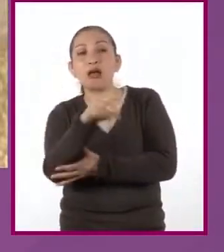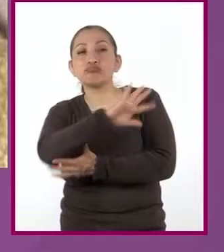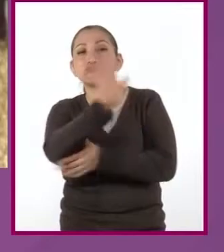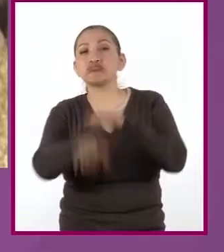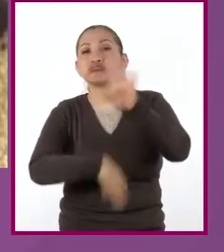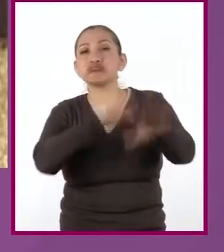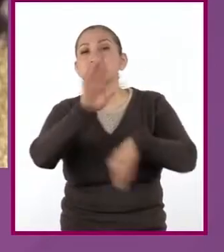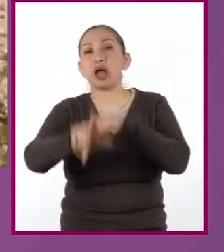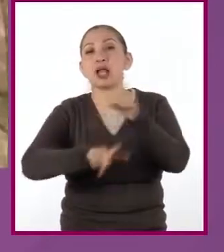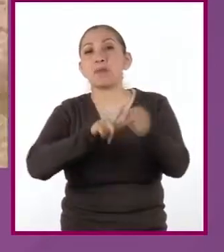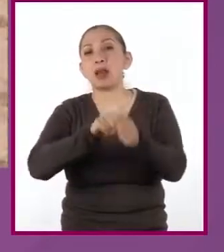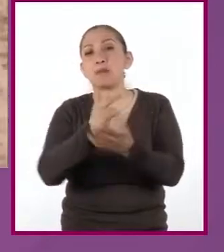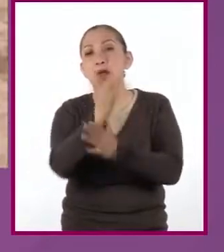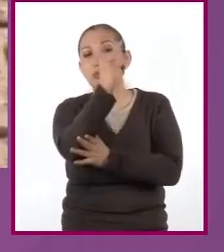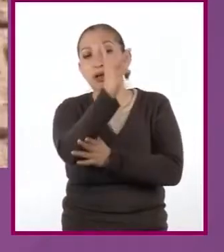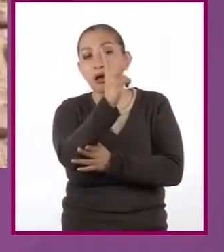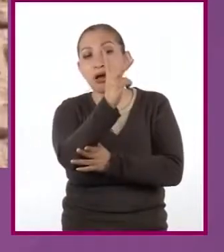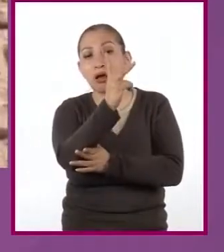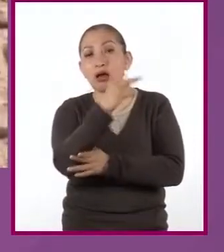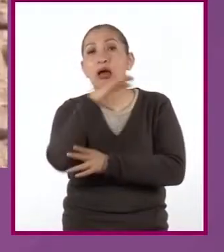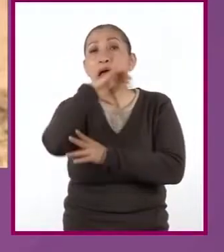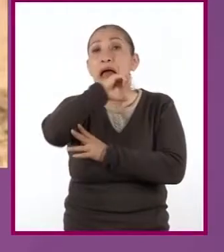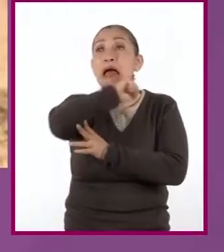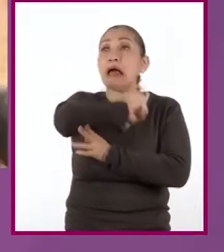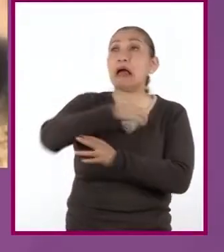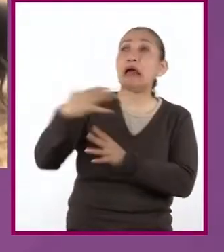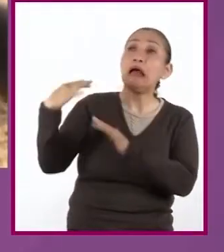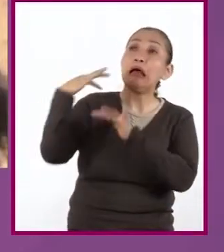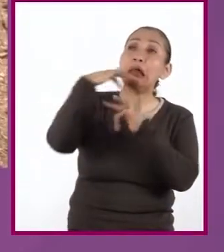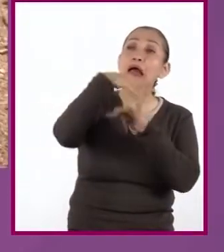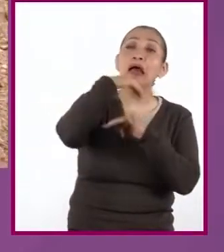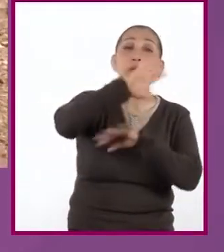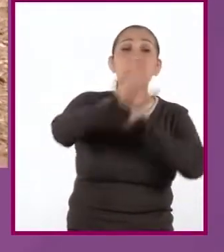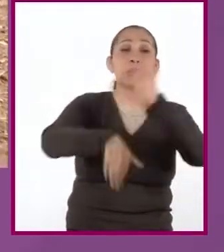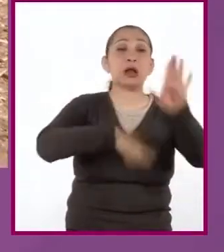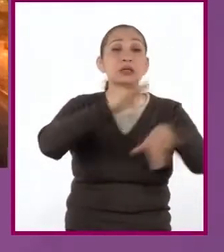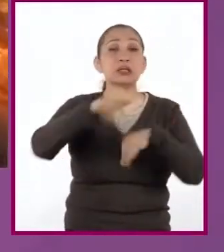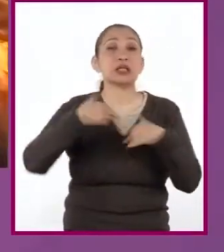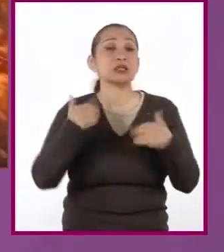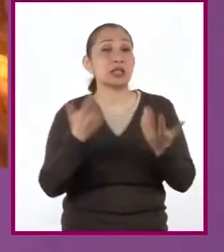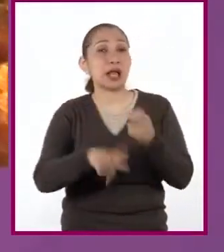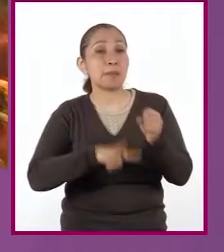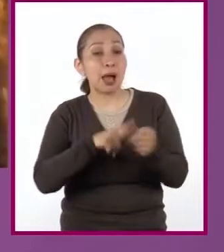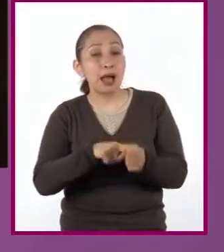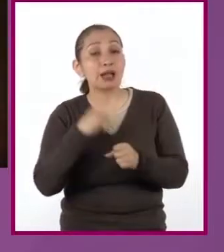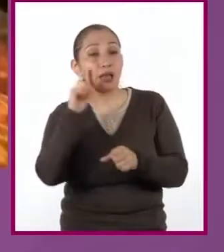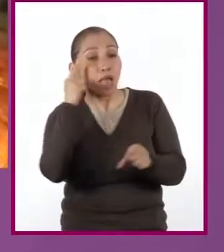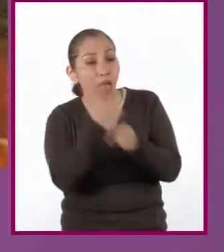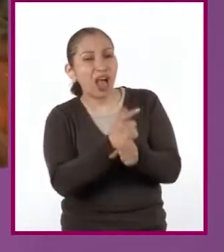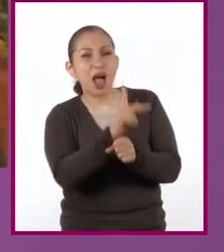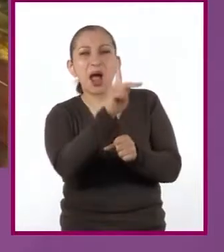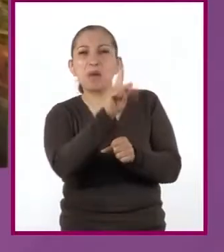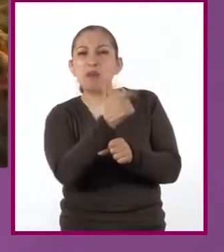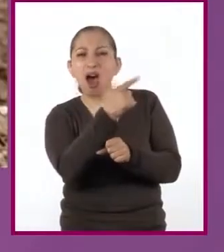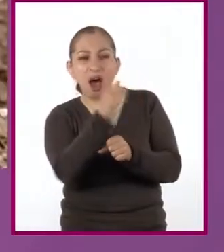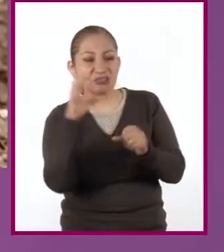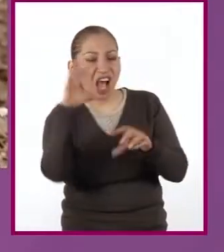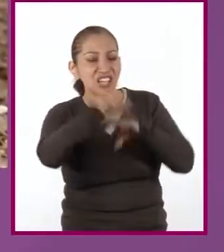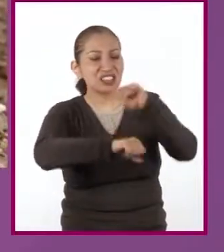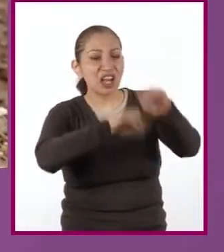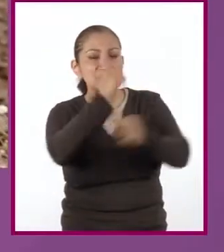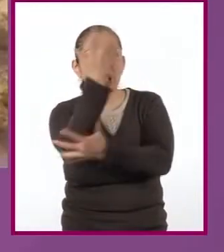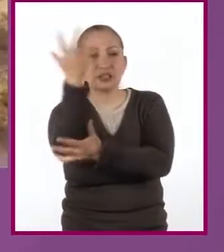a varias especies, las oleadas de calor que pueden provocar la muerte de seres vivos y la aparición de plagas que afectan los